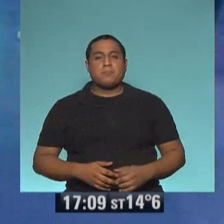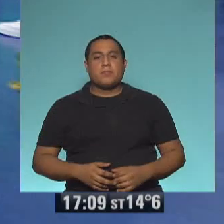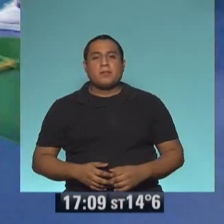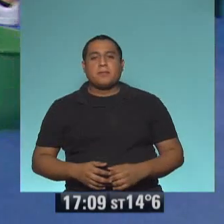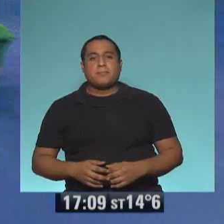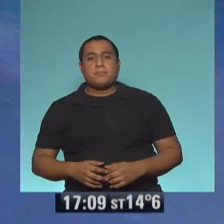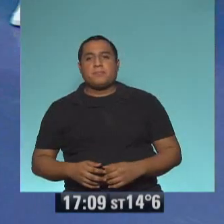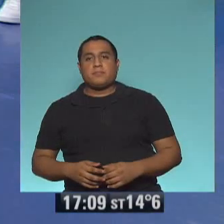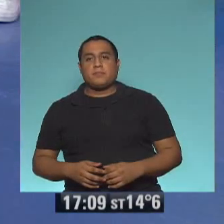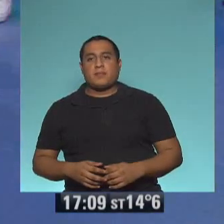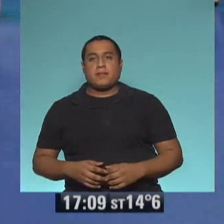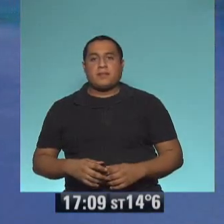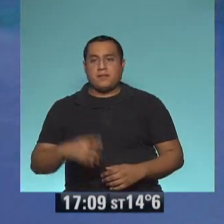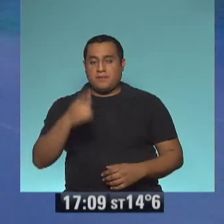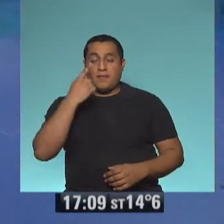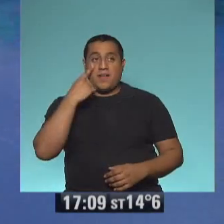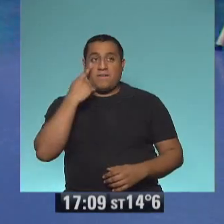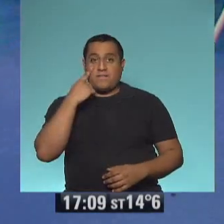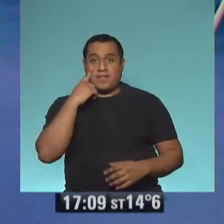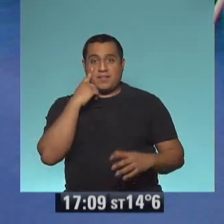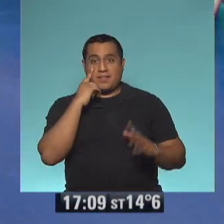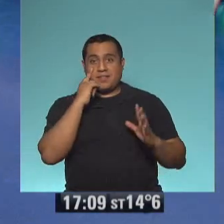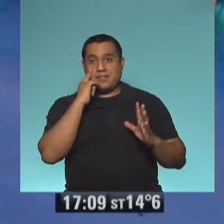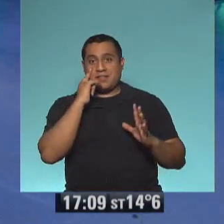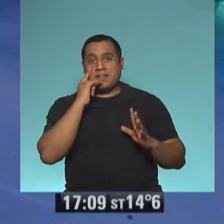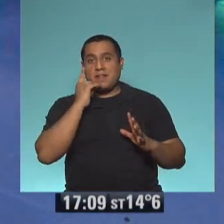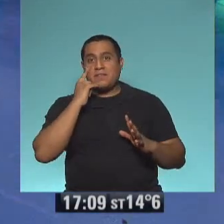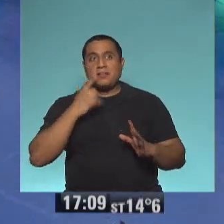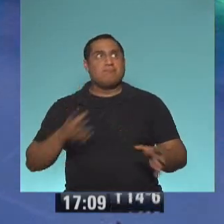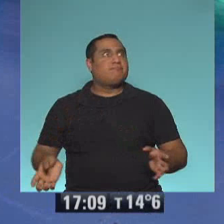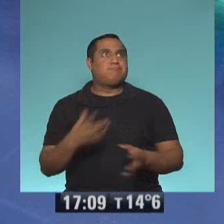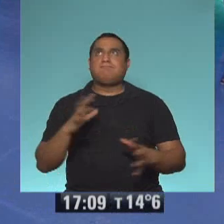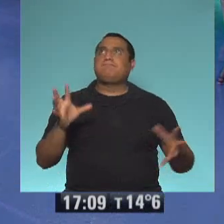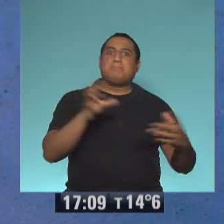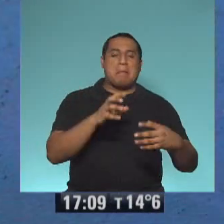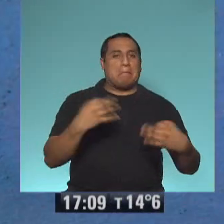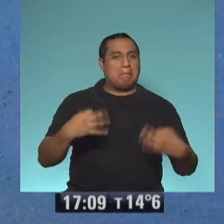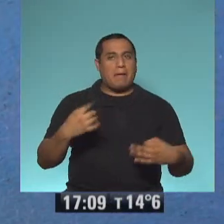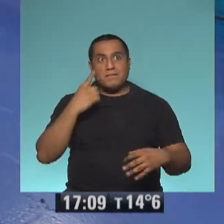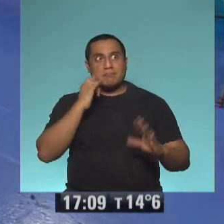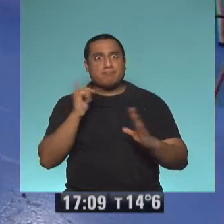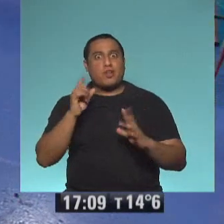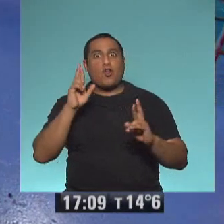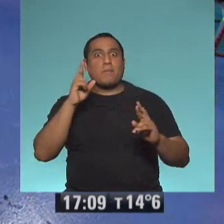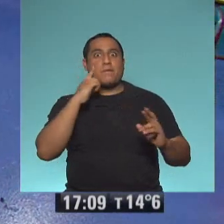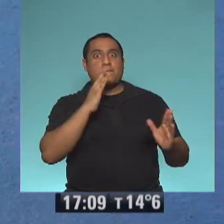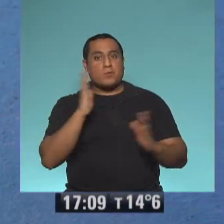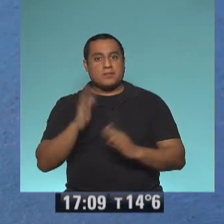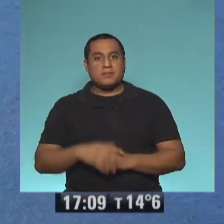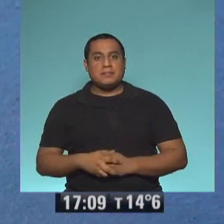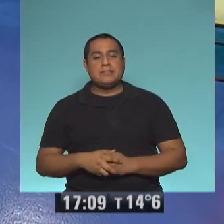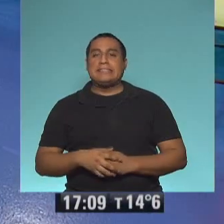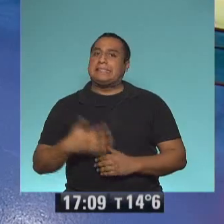yo espero que la cámara haya captado el momento en el que esto es intercambio porque está muy bien